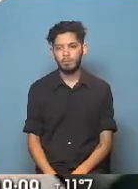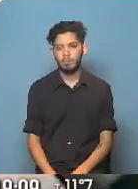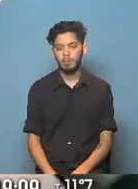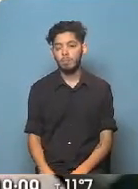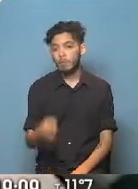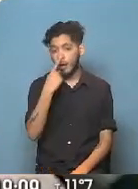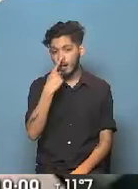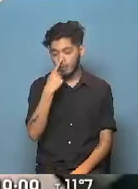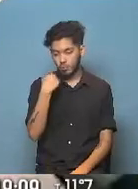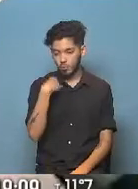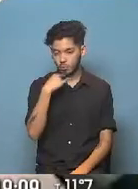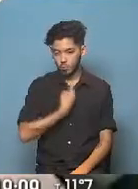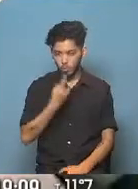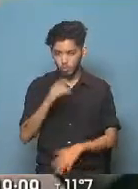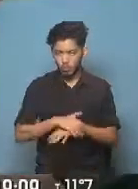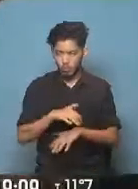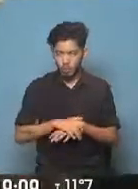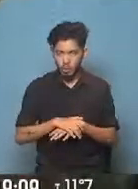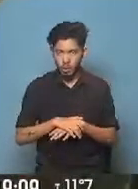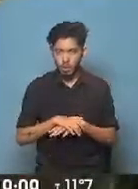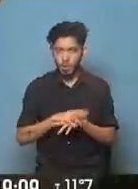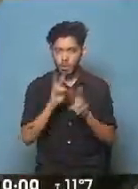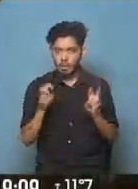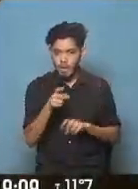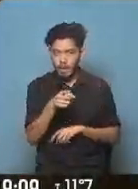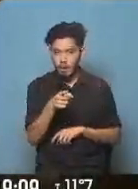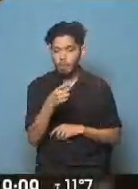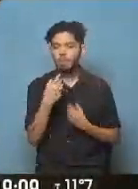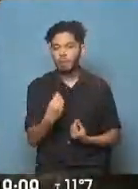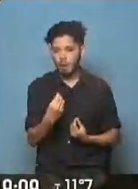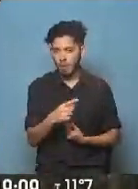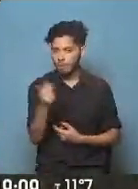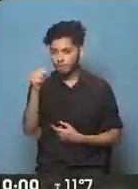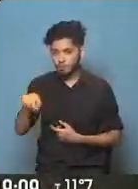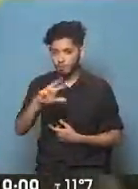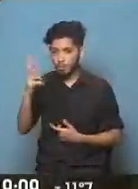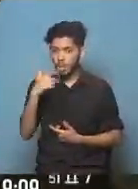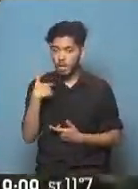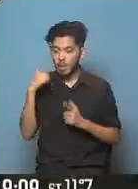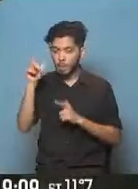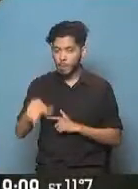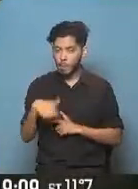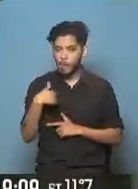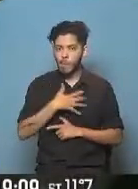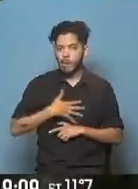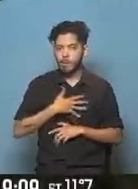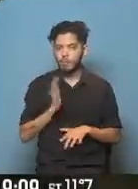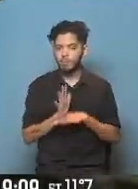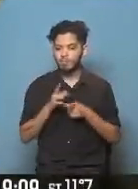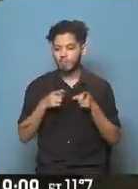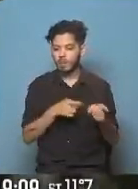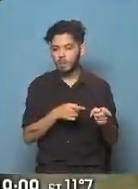ocupara yo de ese tema era de que ellos se sentían